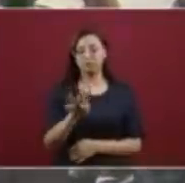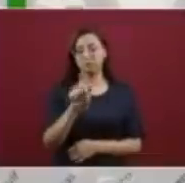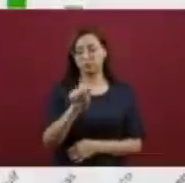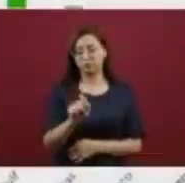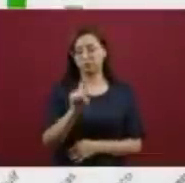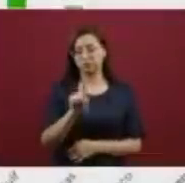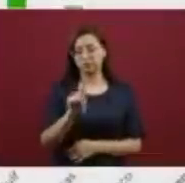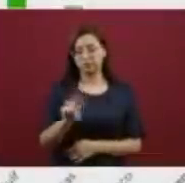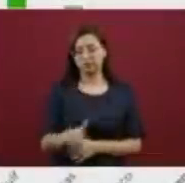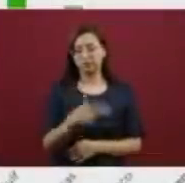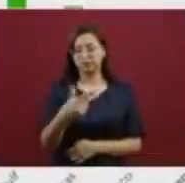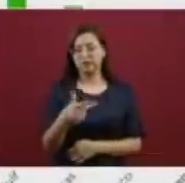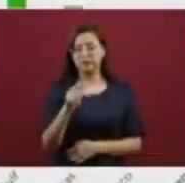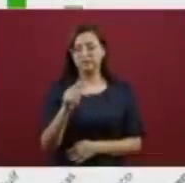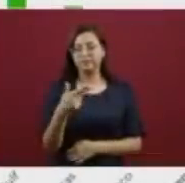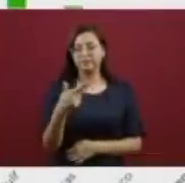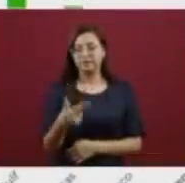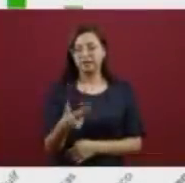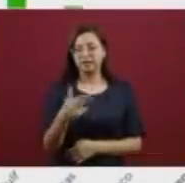19.77, Hidrocina